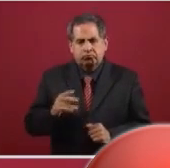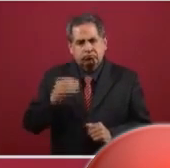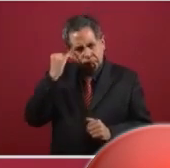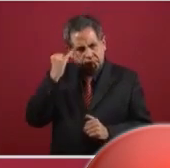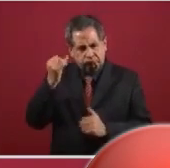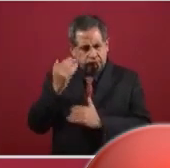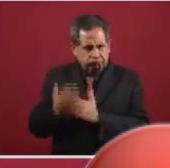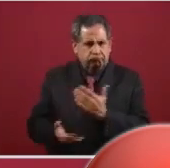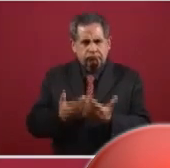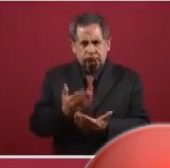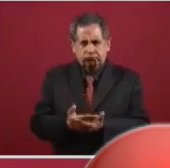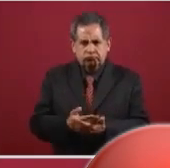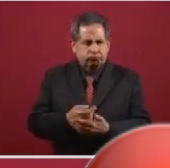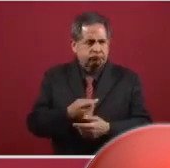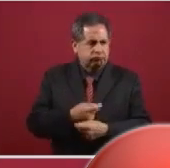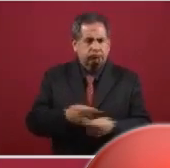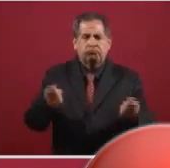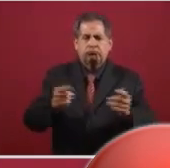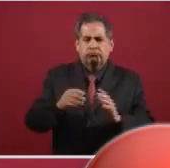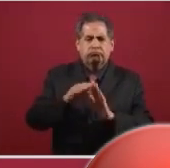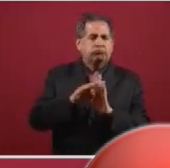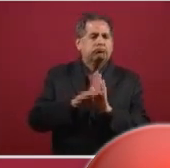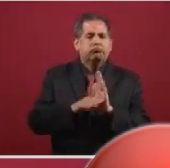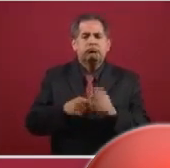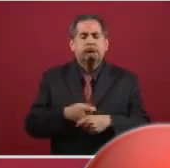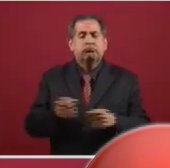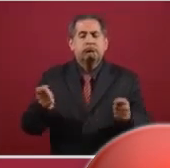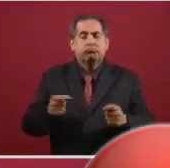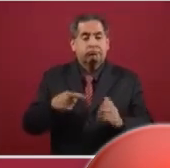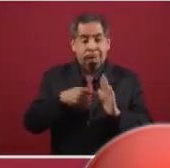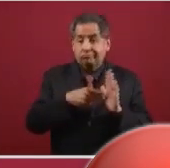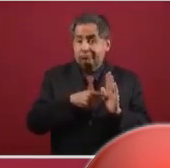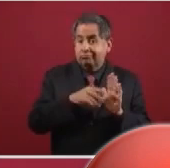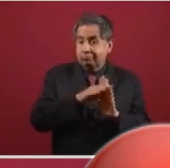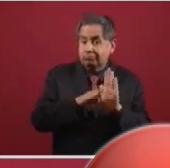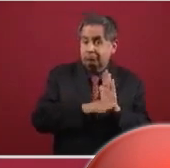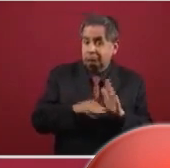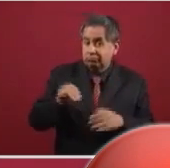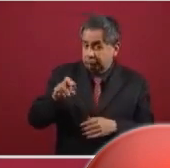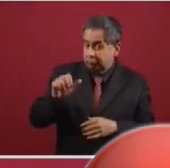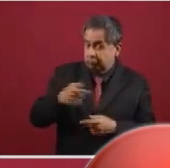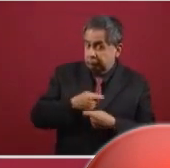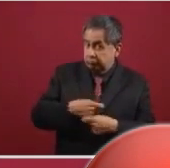propuso distribuir la cartilla moral